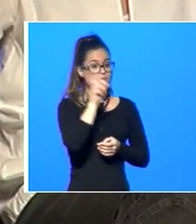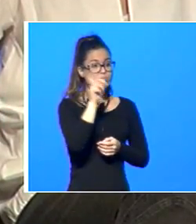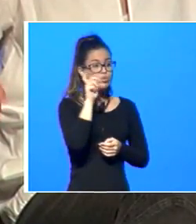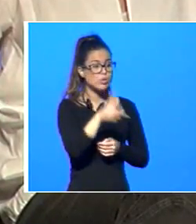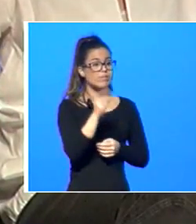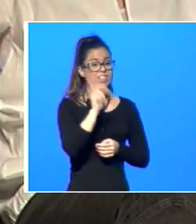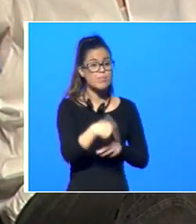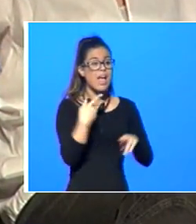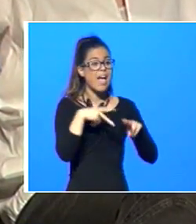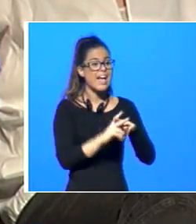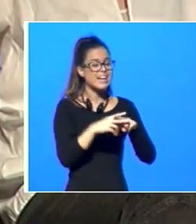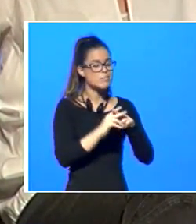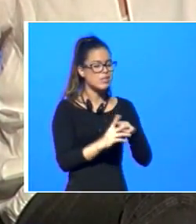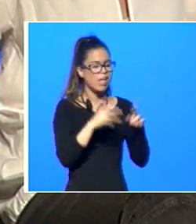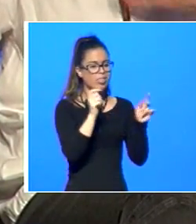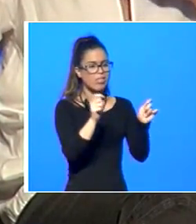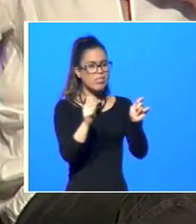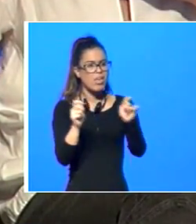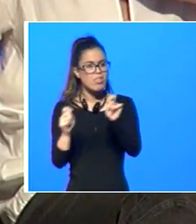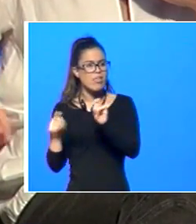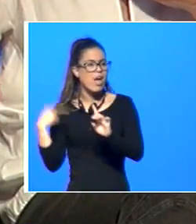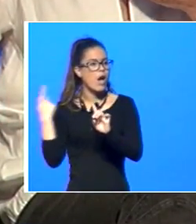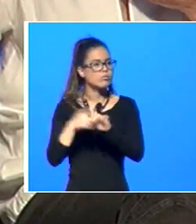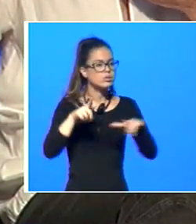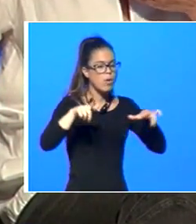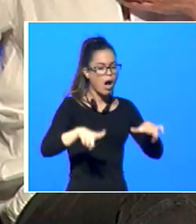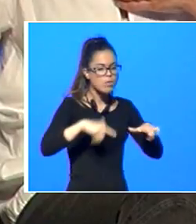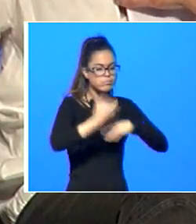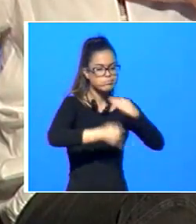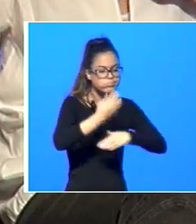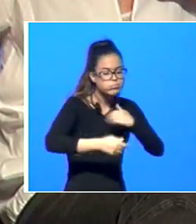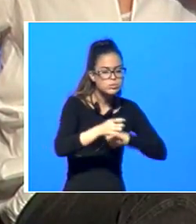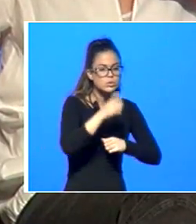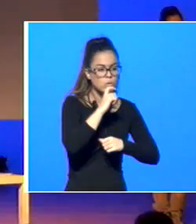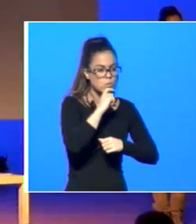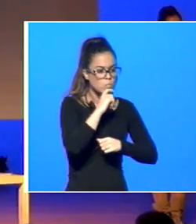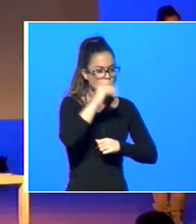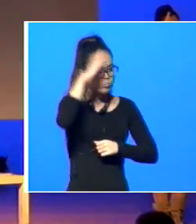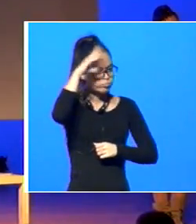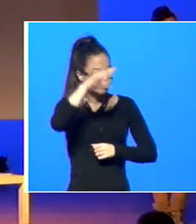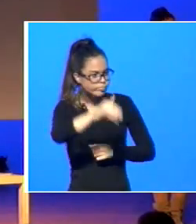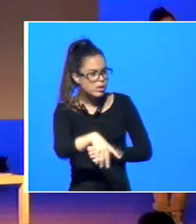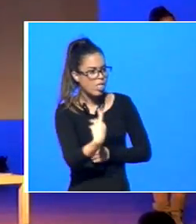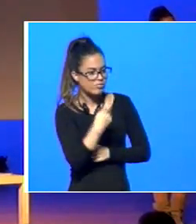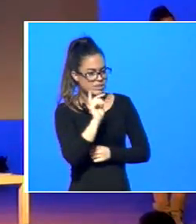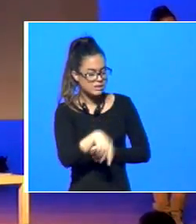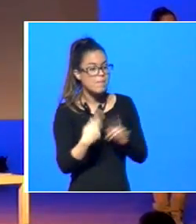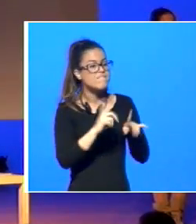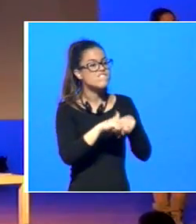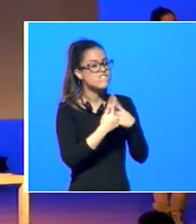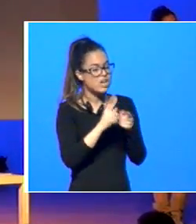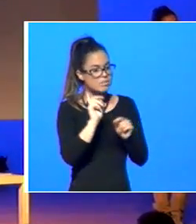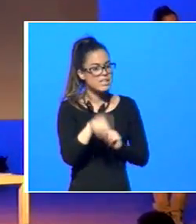instrumentos, herramientas para gestión del aula, para gestión del conocimiento. La familia, le digo, pero hay que trabajar también